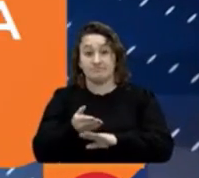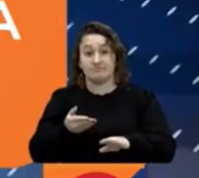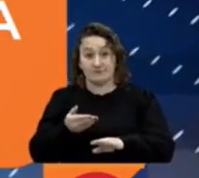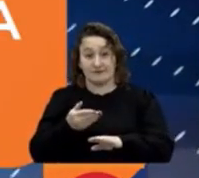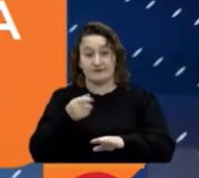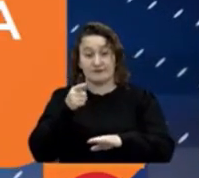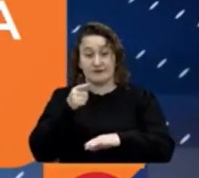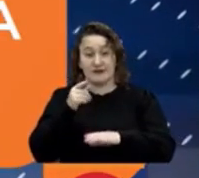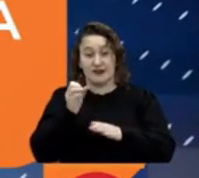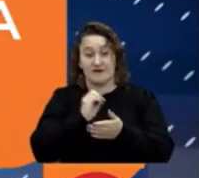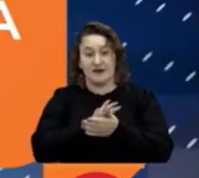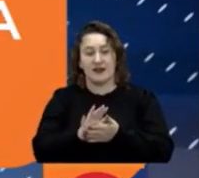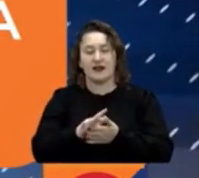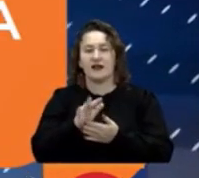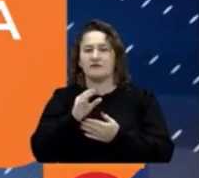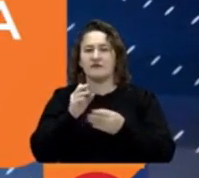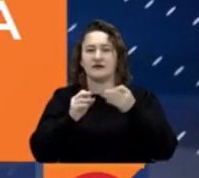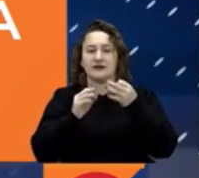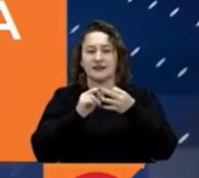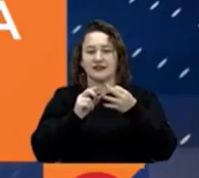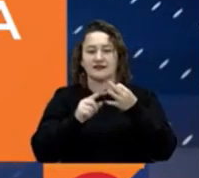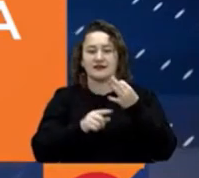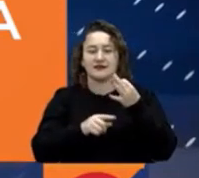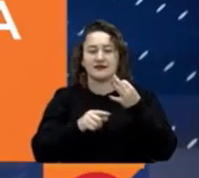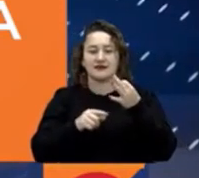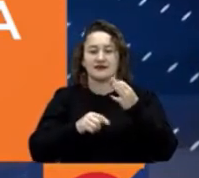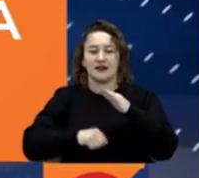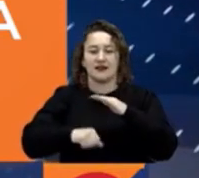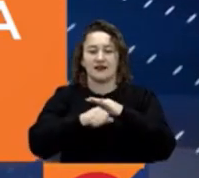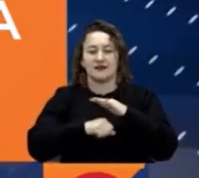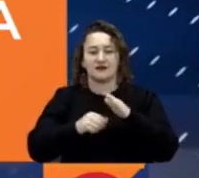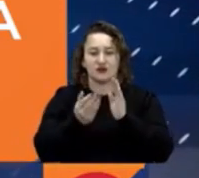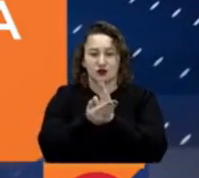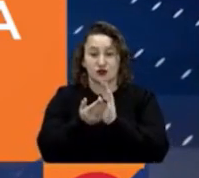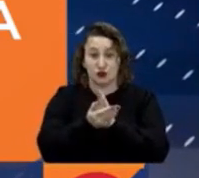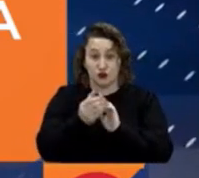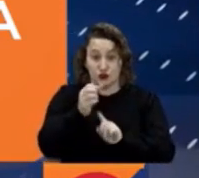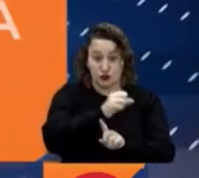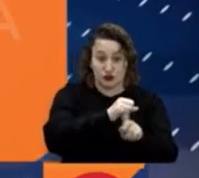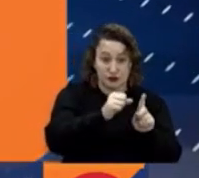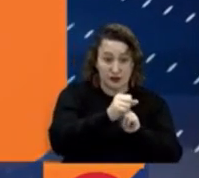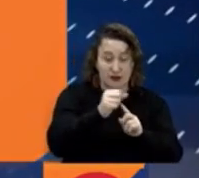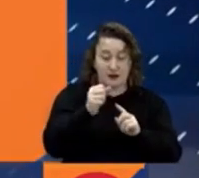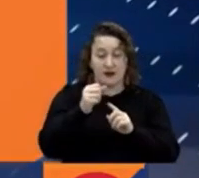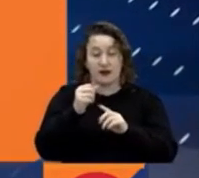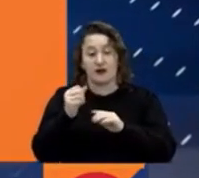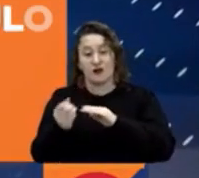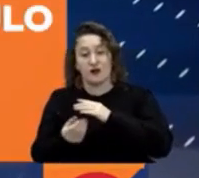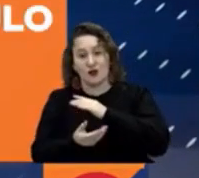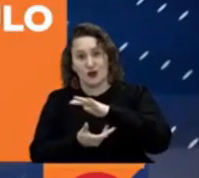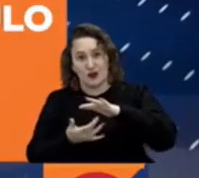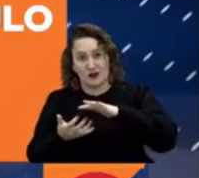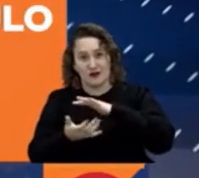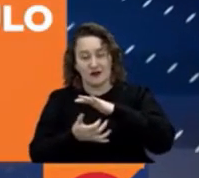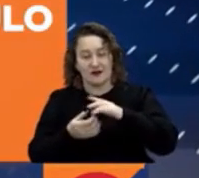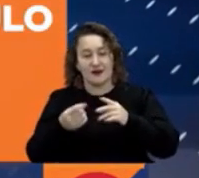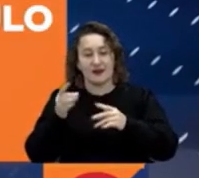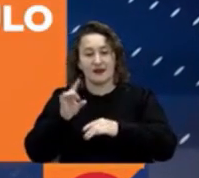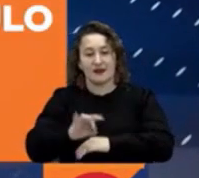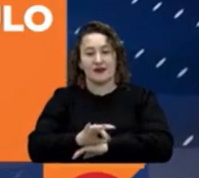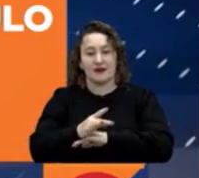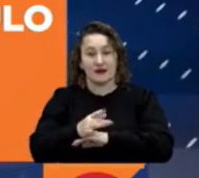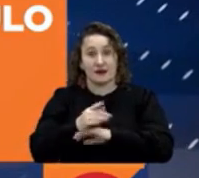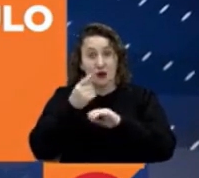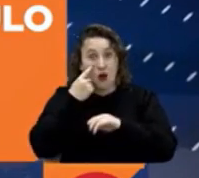donde encontrará las 3 áreas de estudio: social, ecológica y digital. Atentos, para solicitar la beca